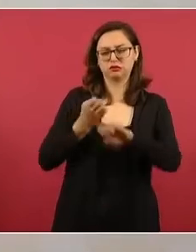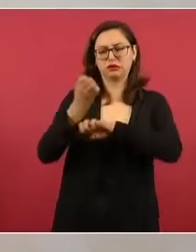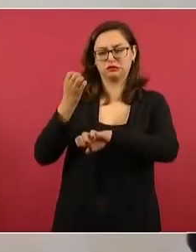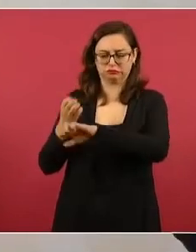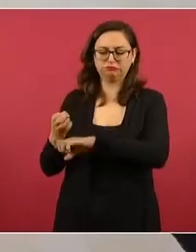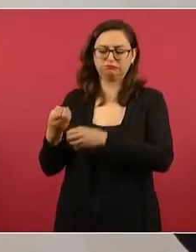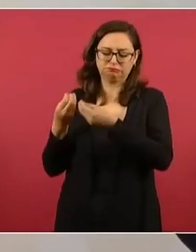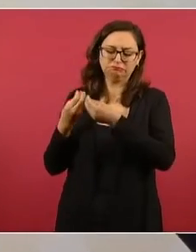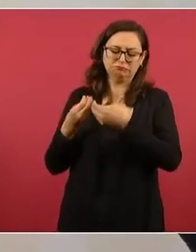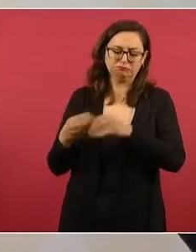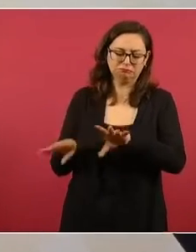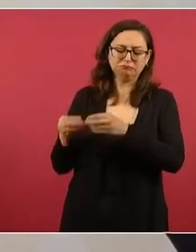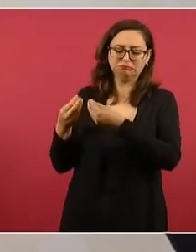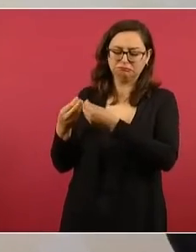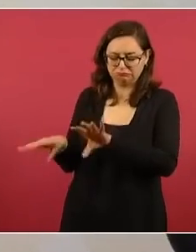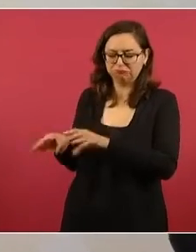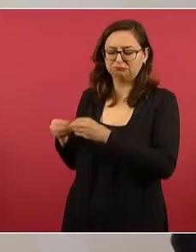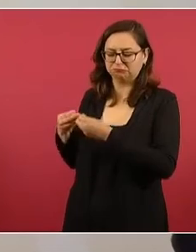pero